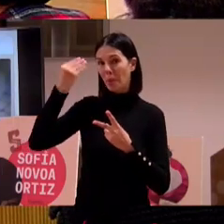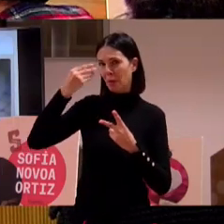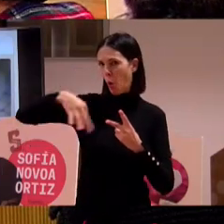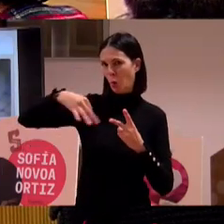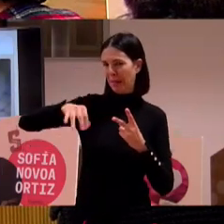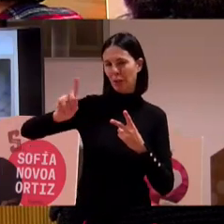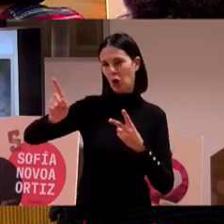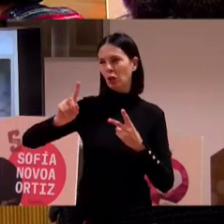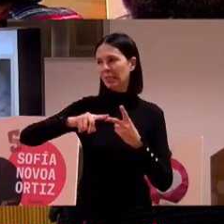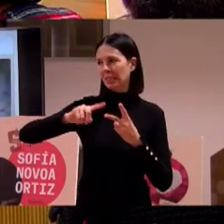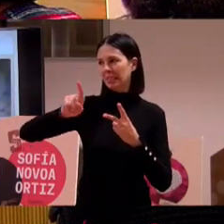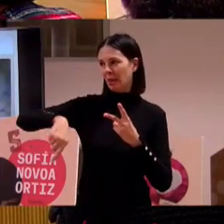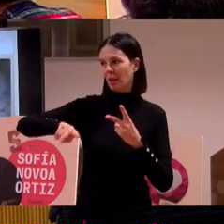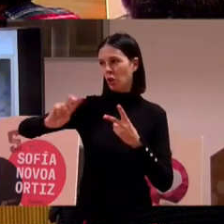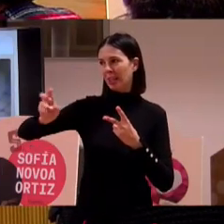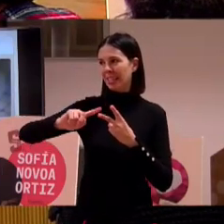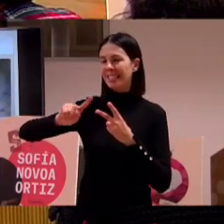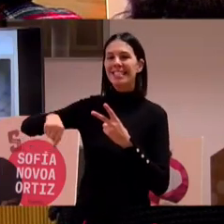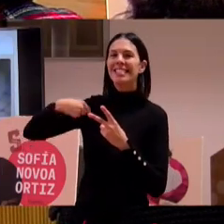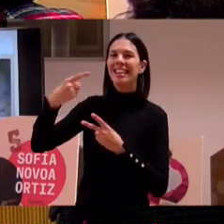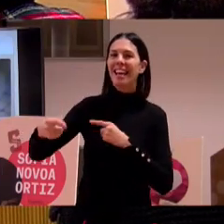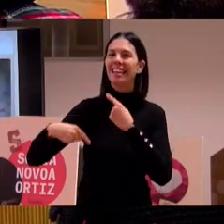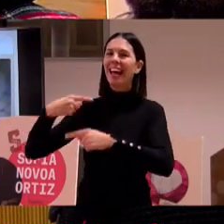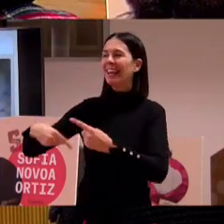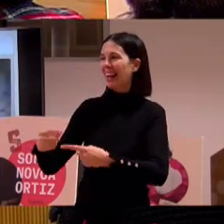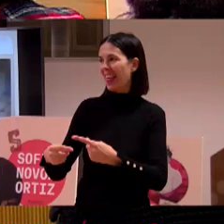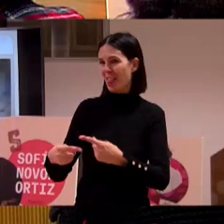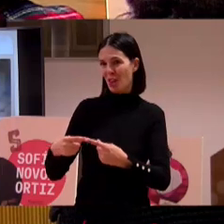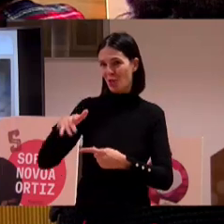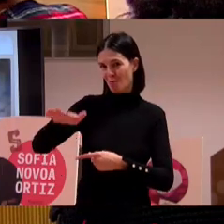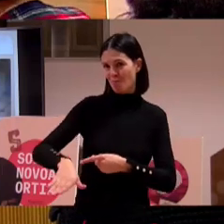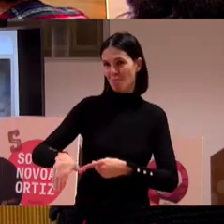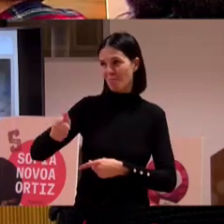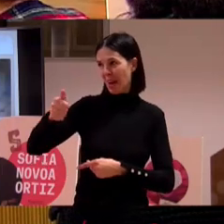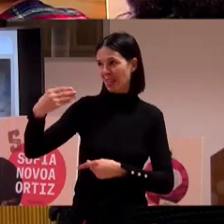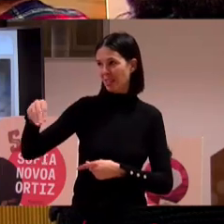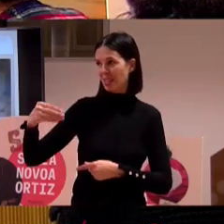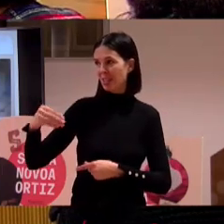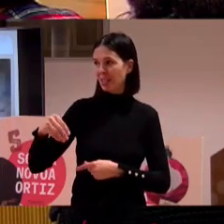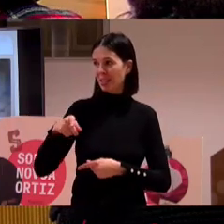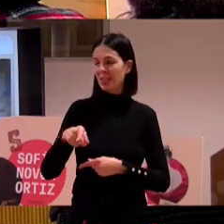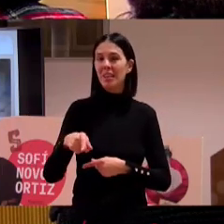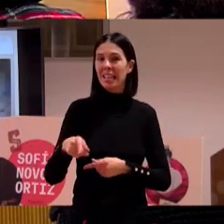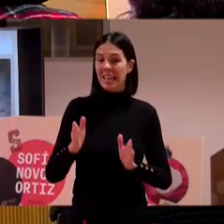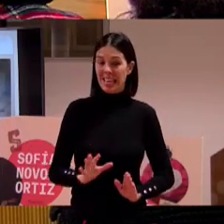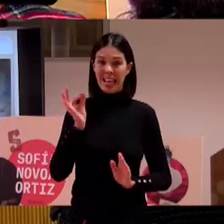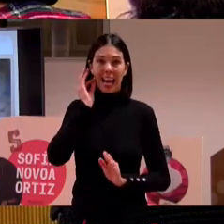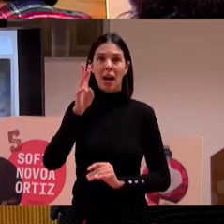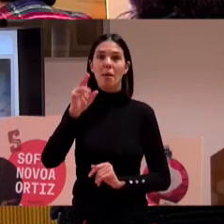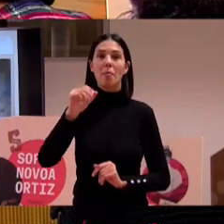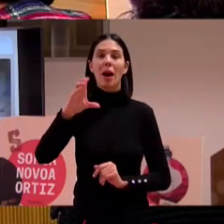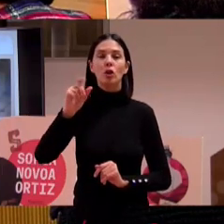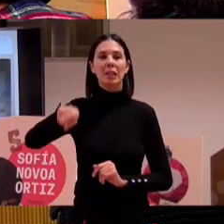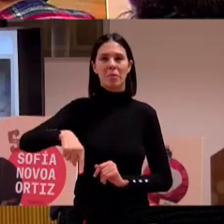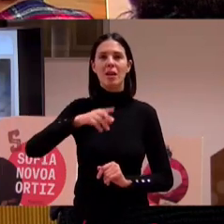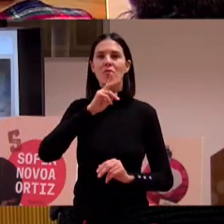unha de la siguiente generación, hija de das pequenas. De Paco Novoa Doce, que se chama